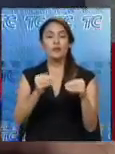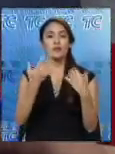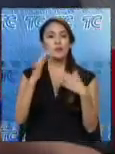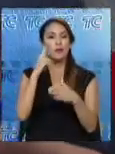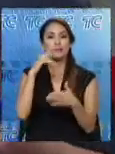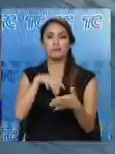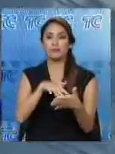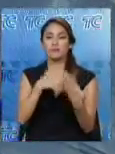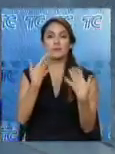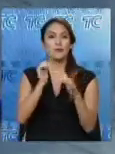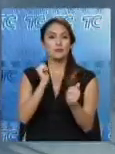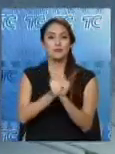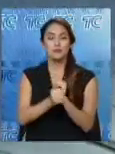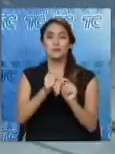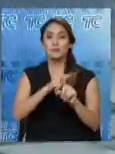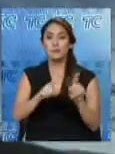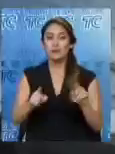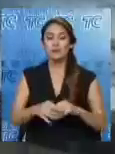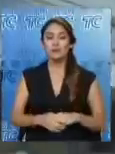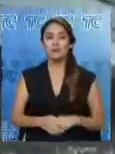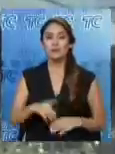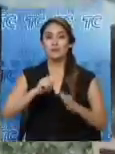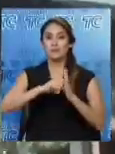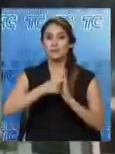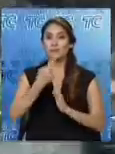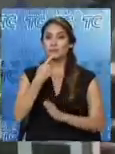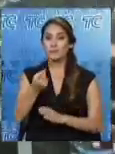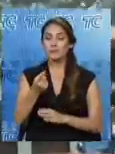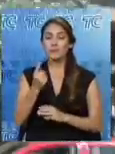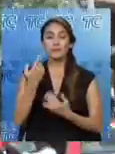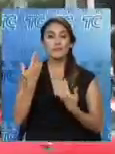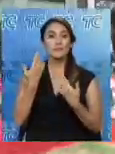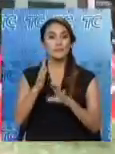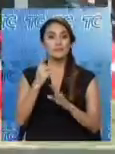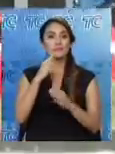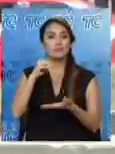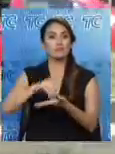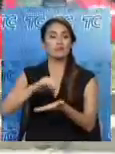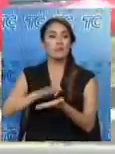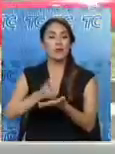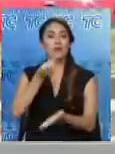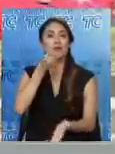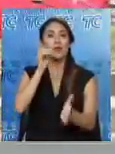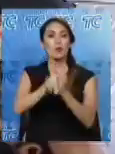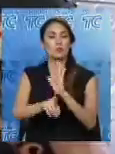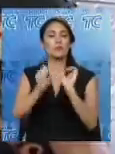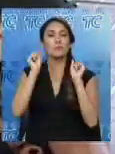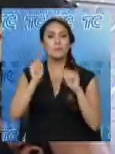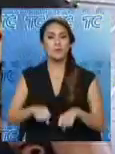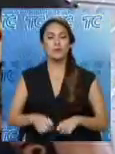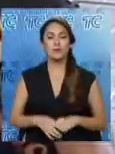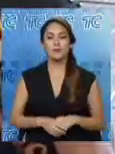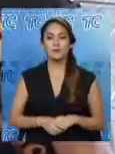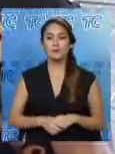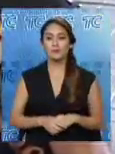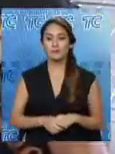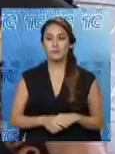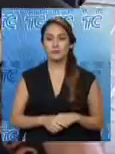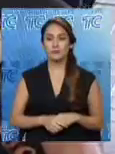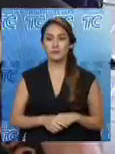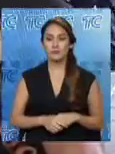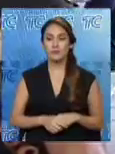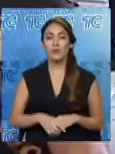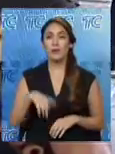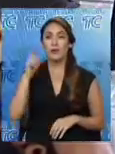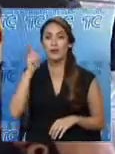está en campo. Mientras el Procurador General del Estado señaló que incluso podrían plantearse demandas. Lo que se ha dispuesto es que corrijan